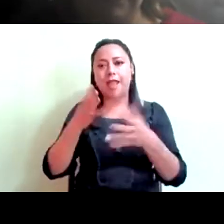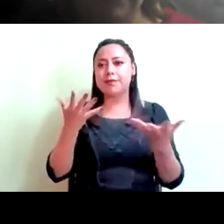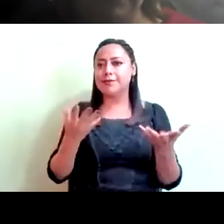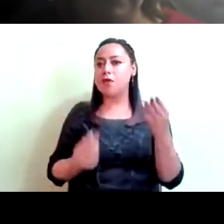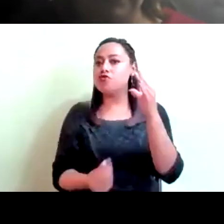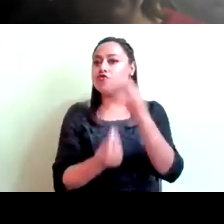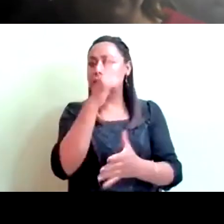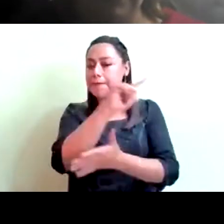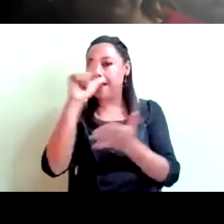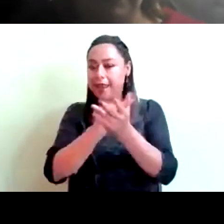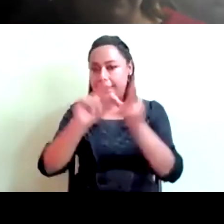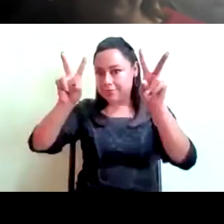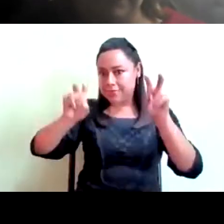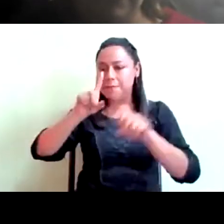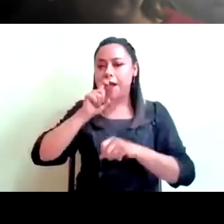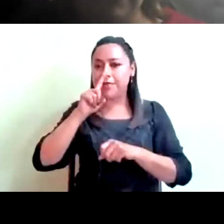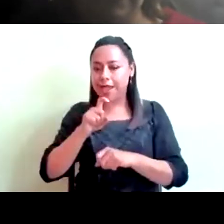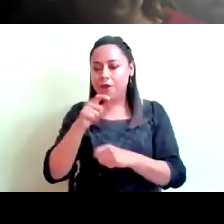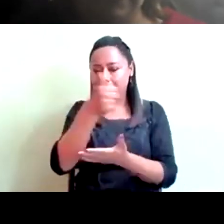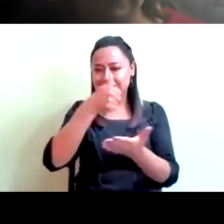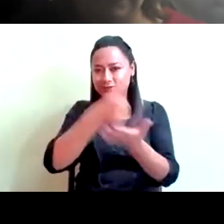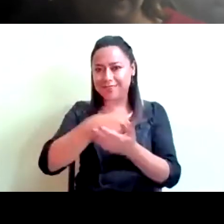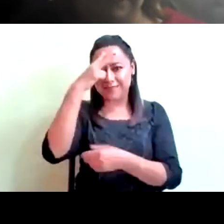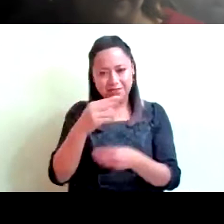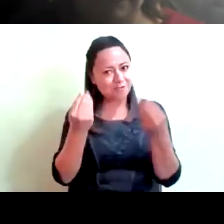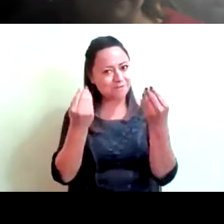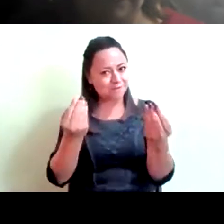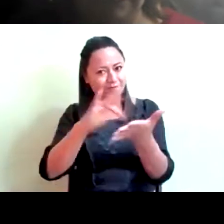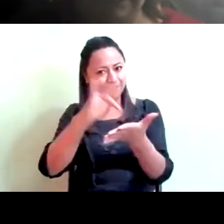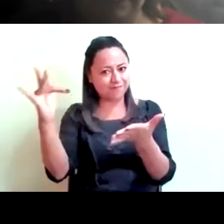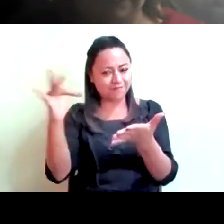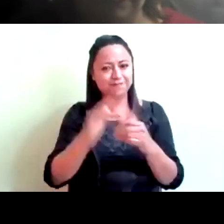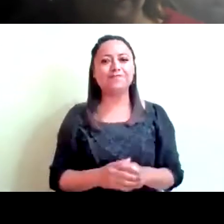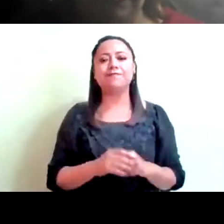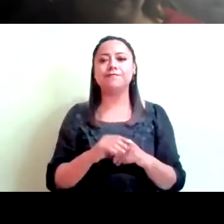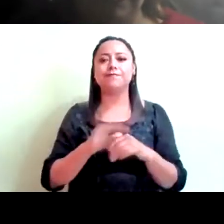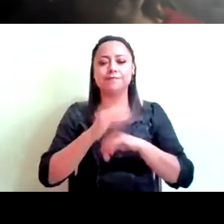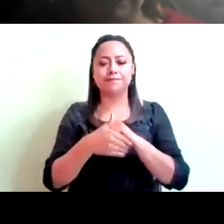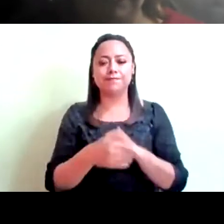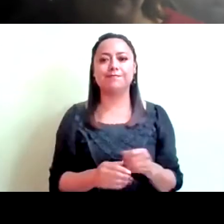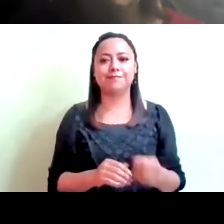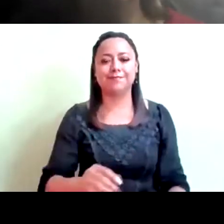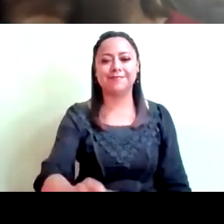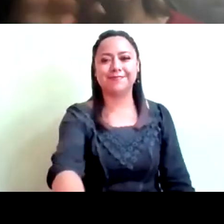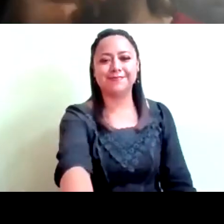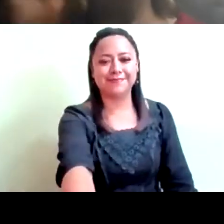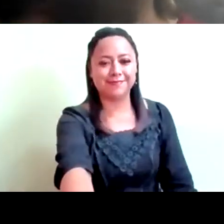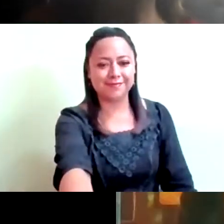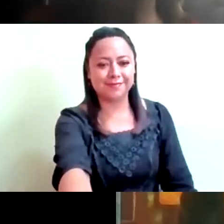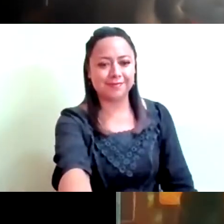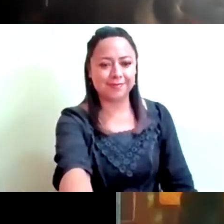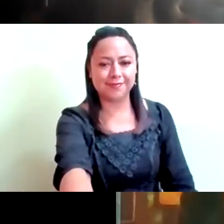de aguas de la Ciudad de México. Muchísimas gracias. Gracias. Gracias. Gracias. Gracias, cuídense